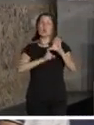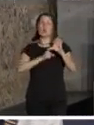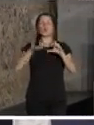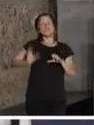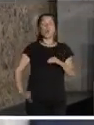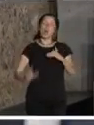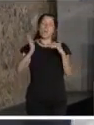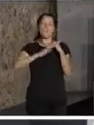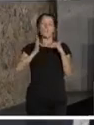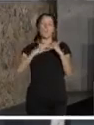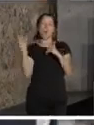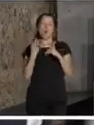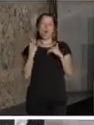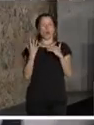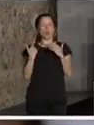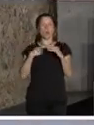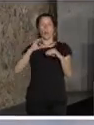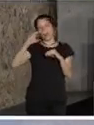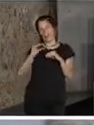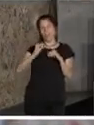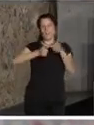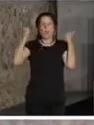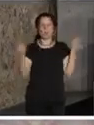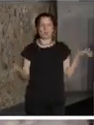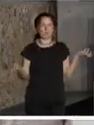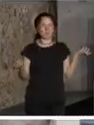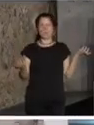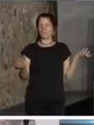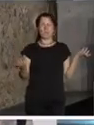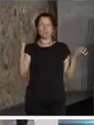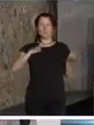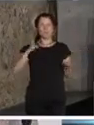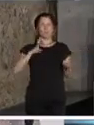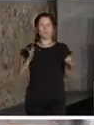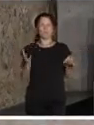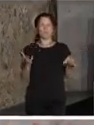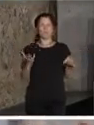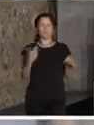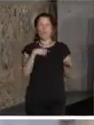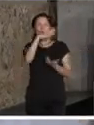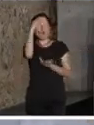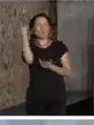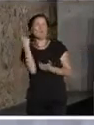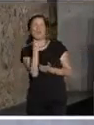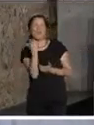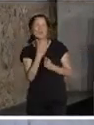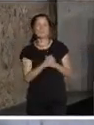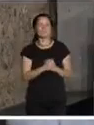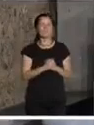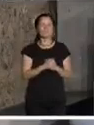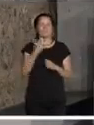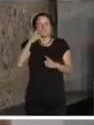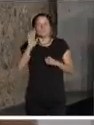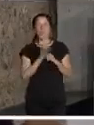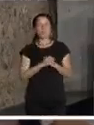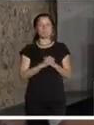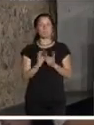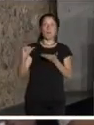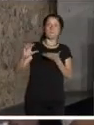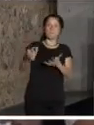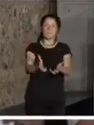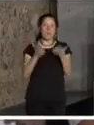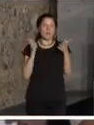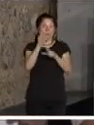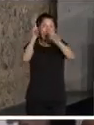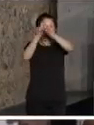un salario mínimo más bajo es una absoluta indecencia que decir que resulta que los beneficios